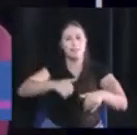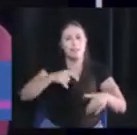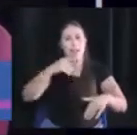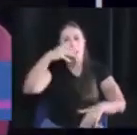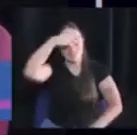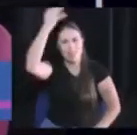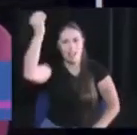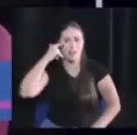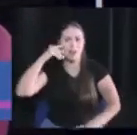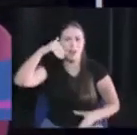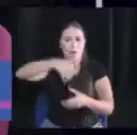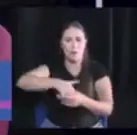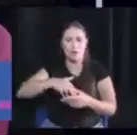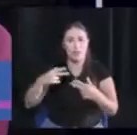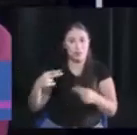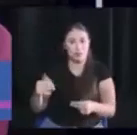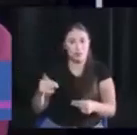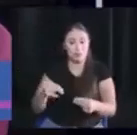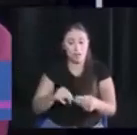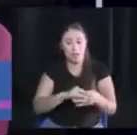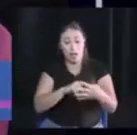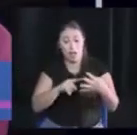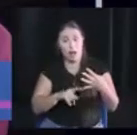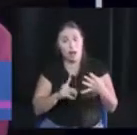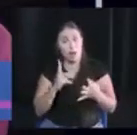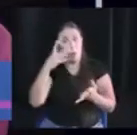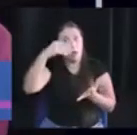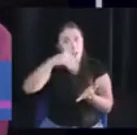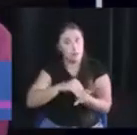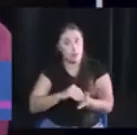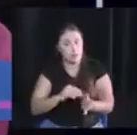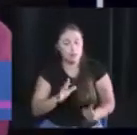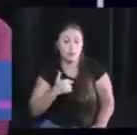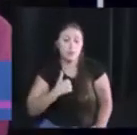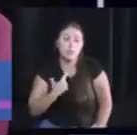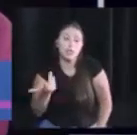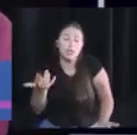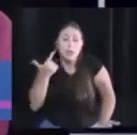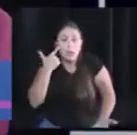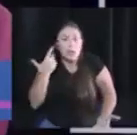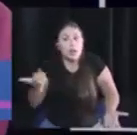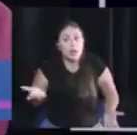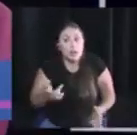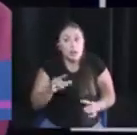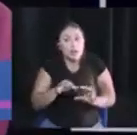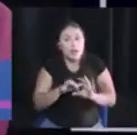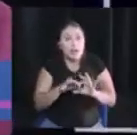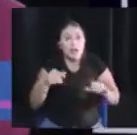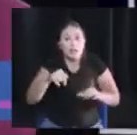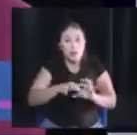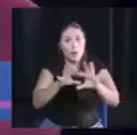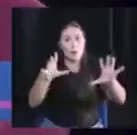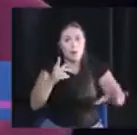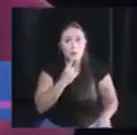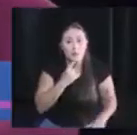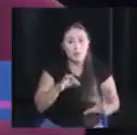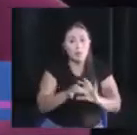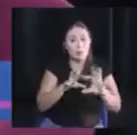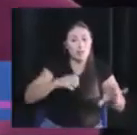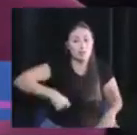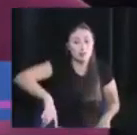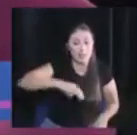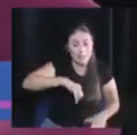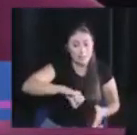Antel. Estamos viviendo el cuarto intento. Yo soy optimista, este es el país de la democracia política y la democracia